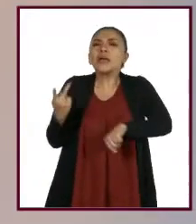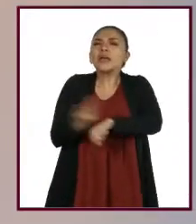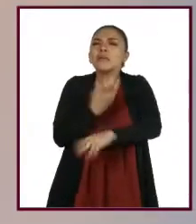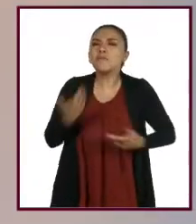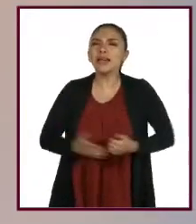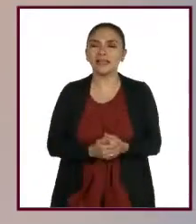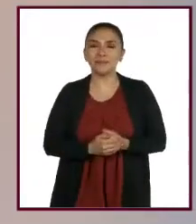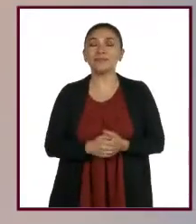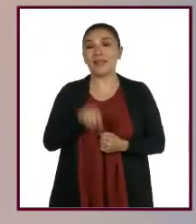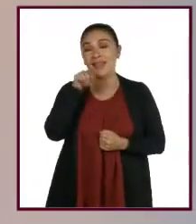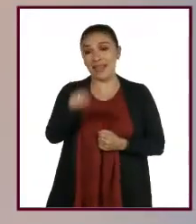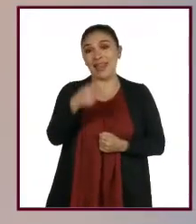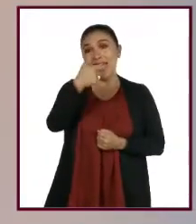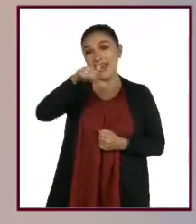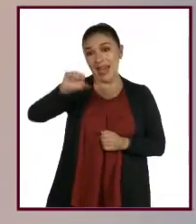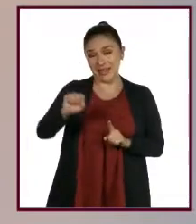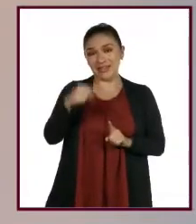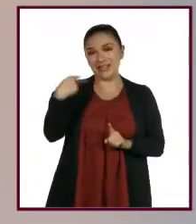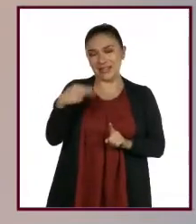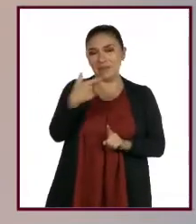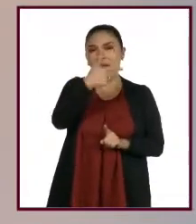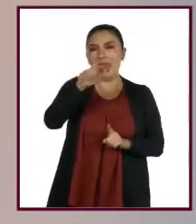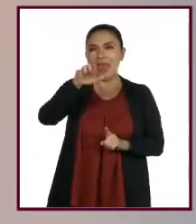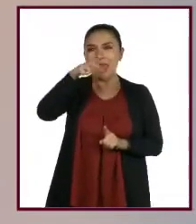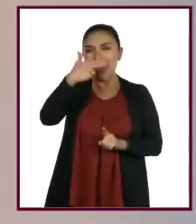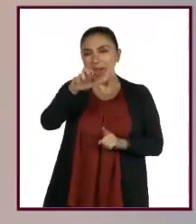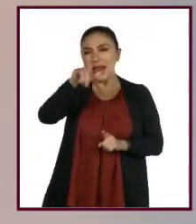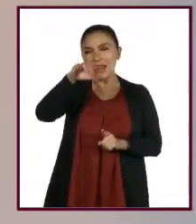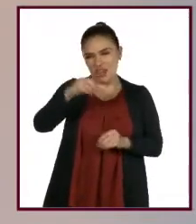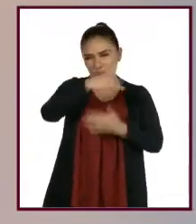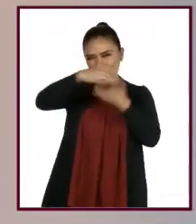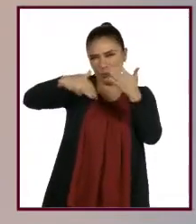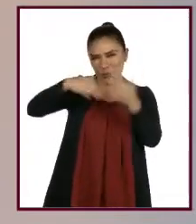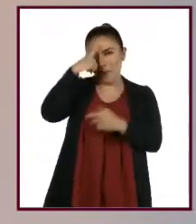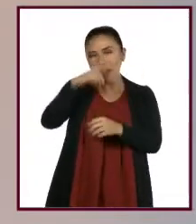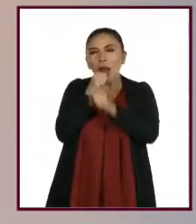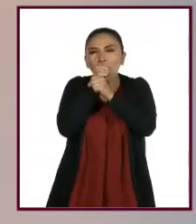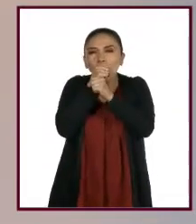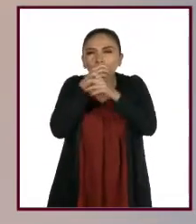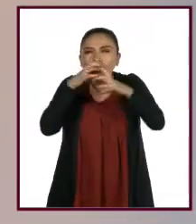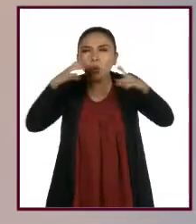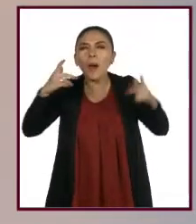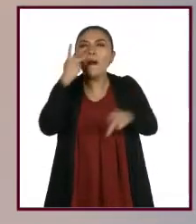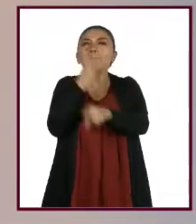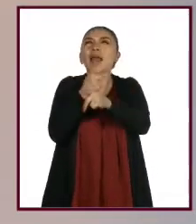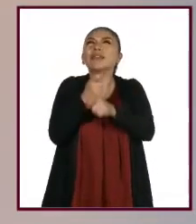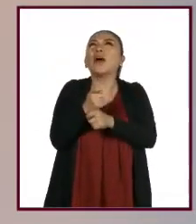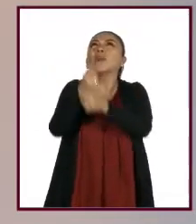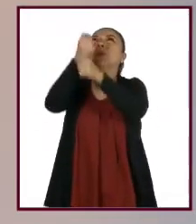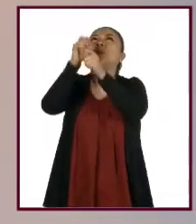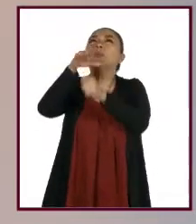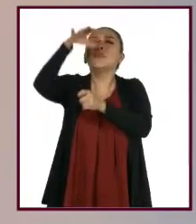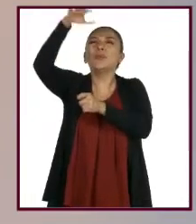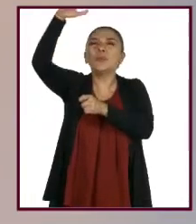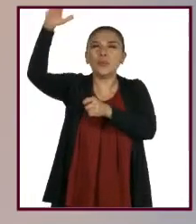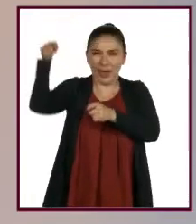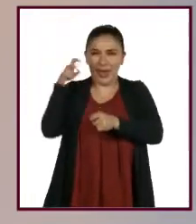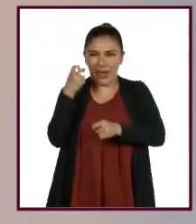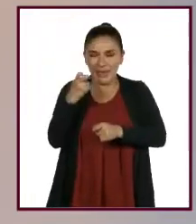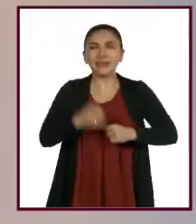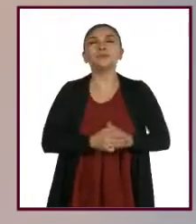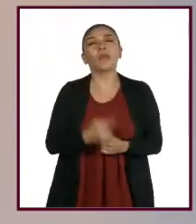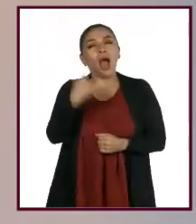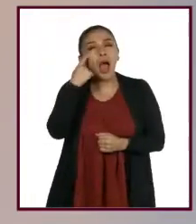lo veníamos platicando, es usado en los globos. En los globos para tener este efecto